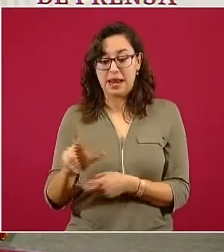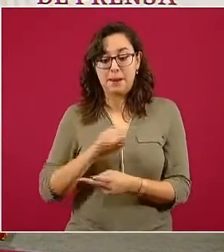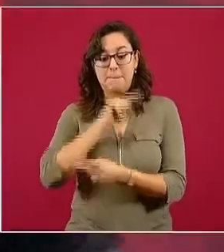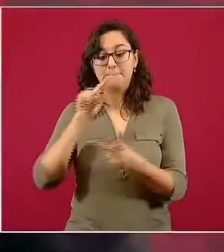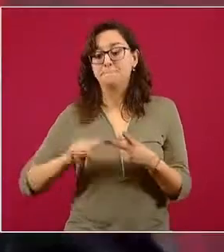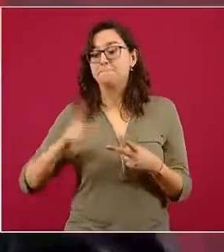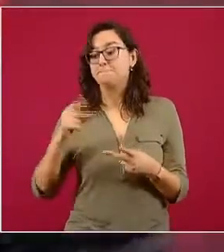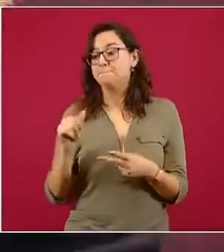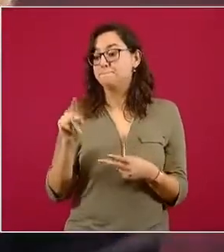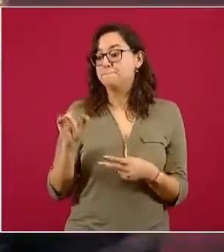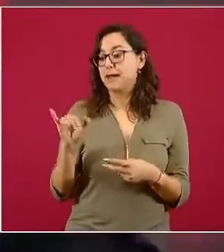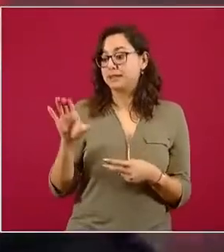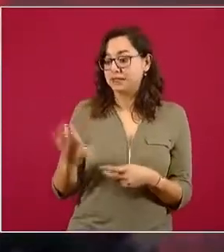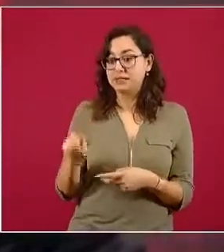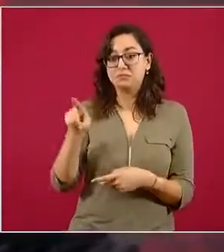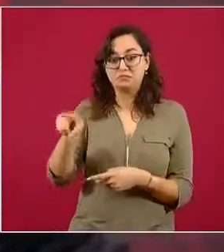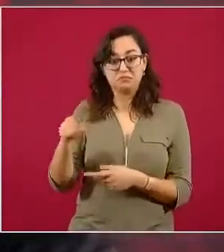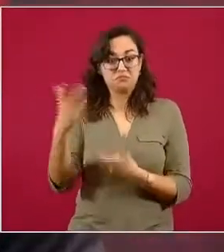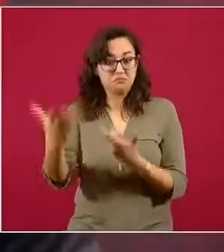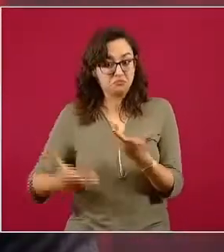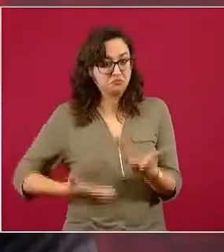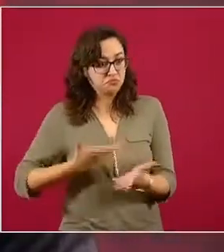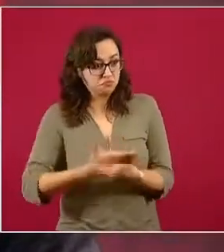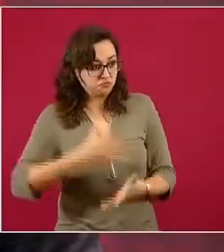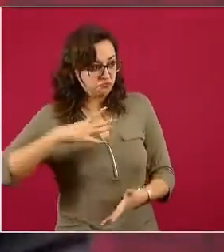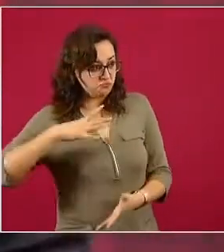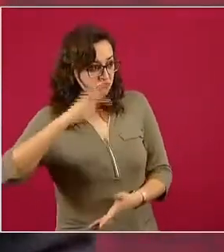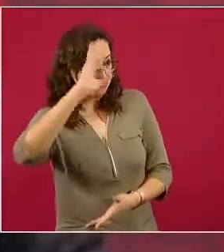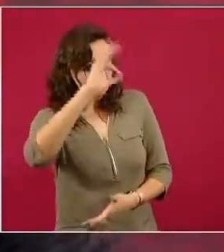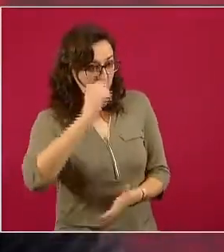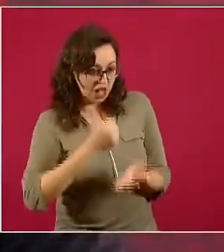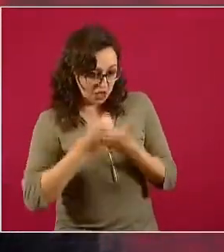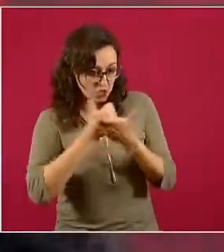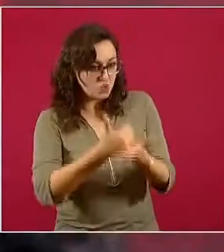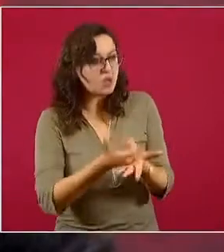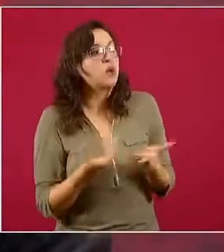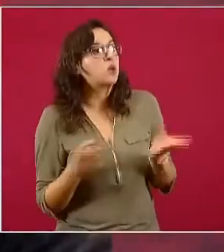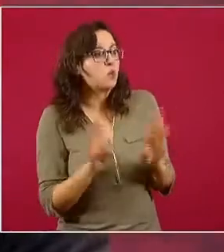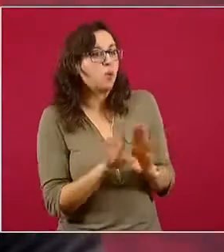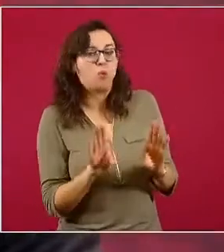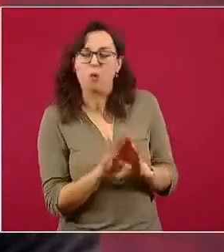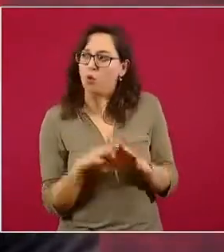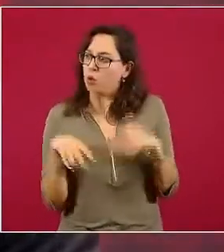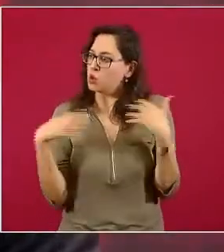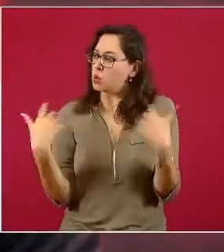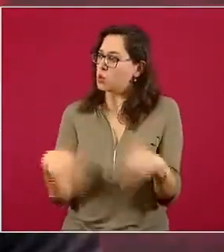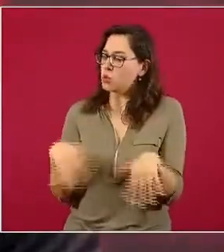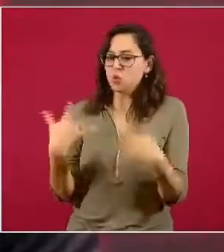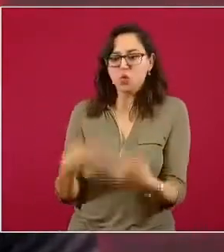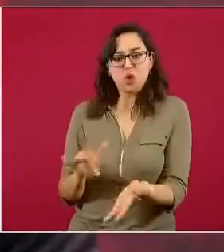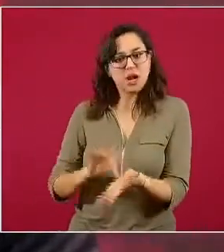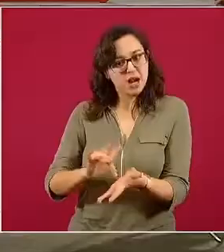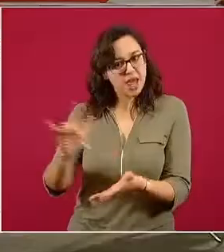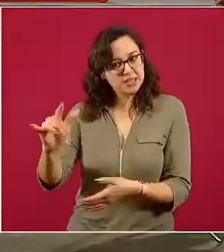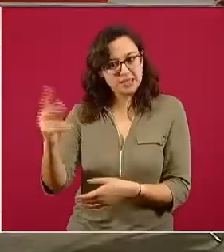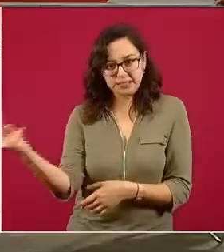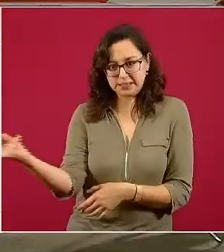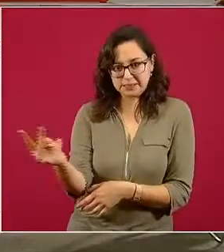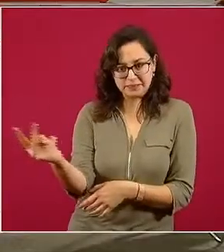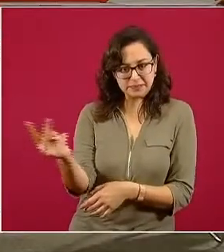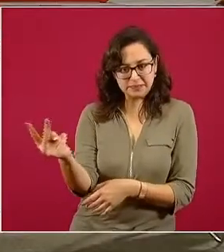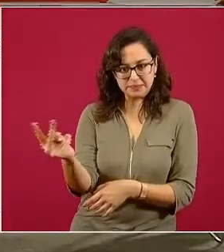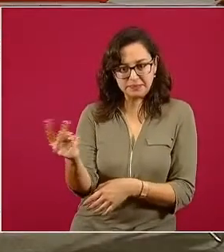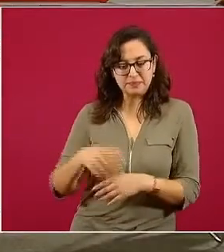que también nos buscaron con una excelente disposición, decir cómo ayudamos, queremos ser parte de la solución y estamos